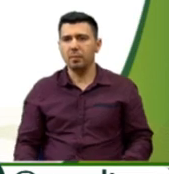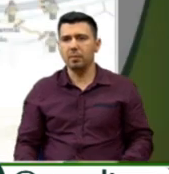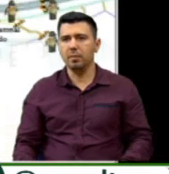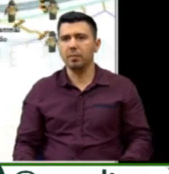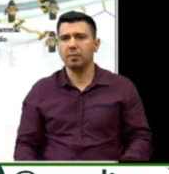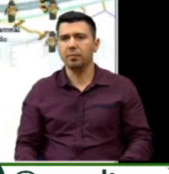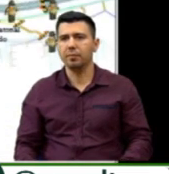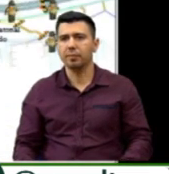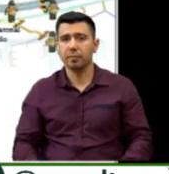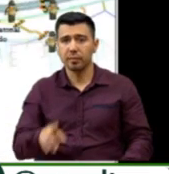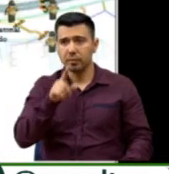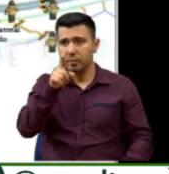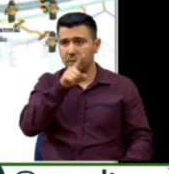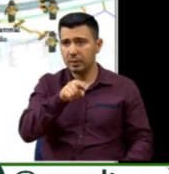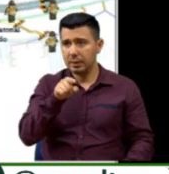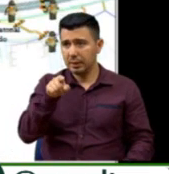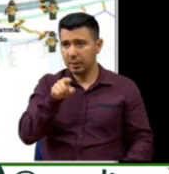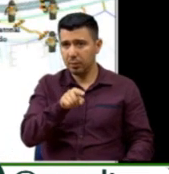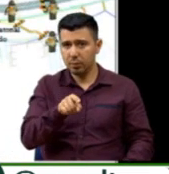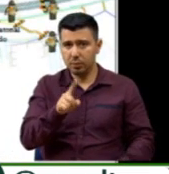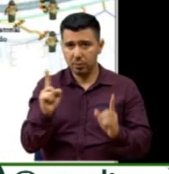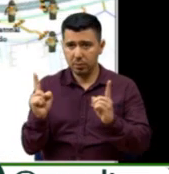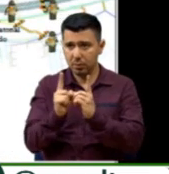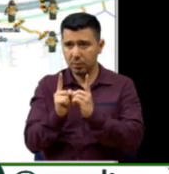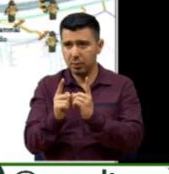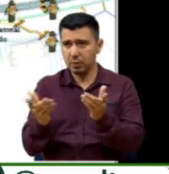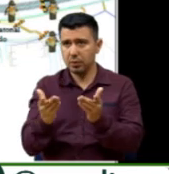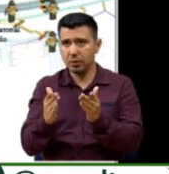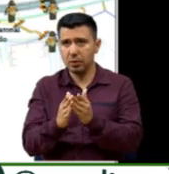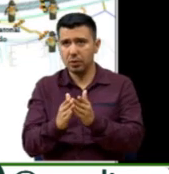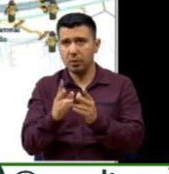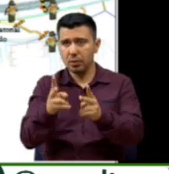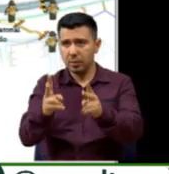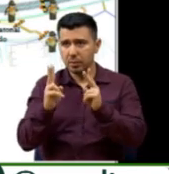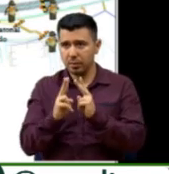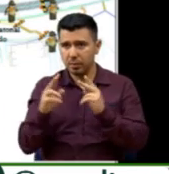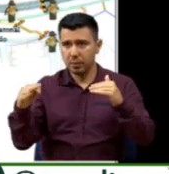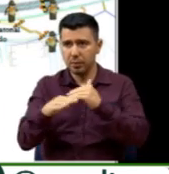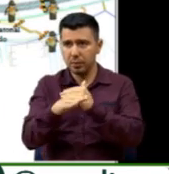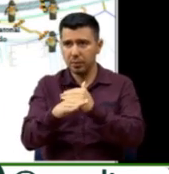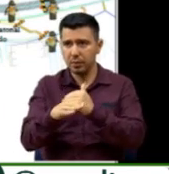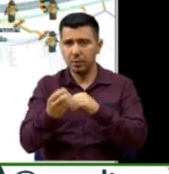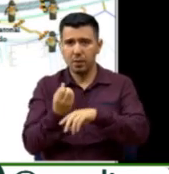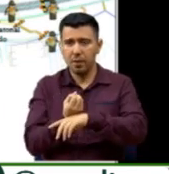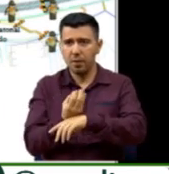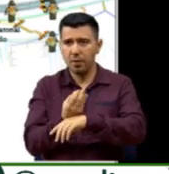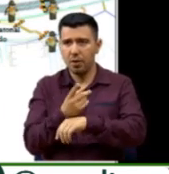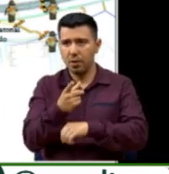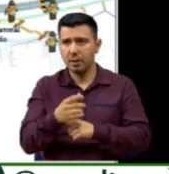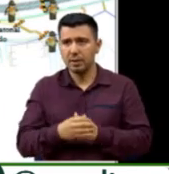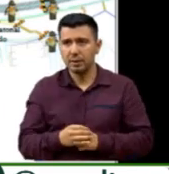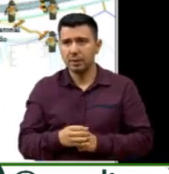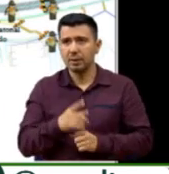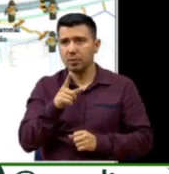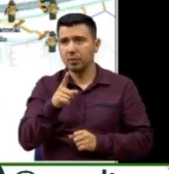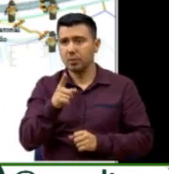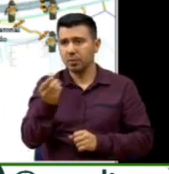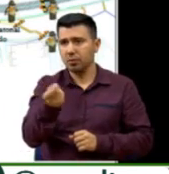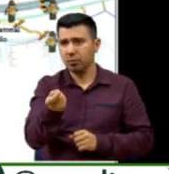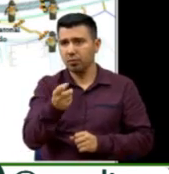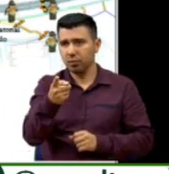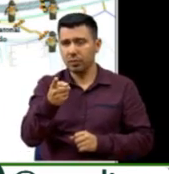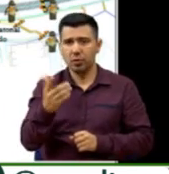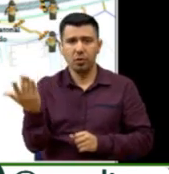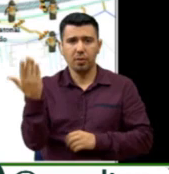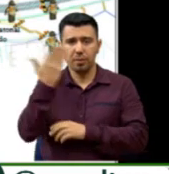Refrisan. Los puntos de encuentro serán Intersección Viaducto La Flora. Allí se ubicarán los residentes del conjunto Puerta